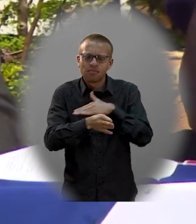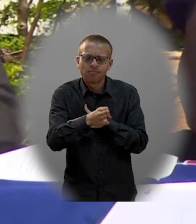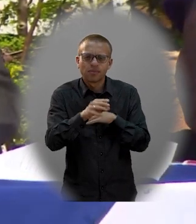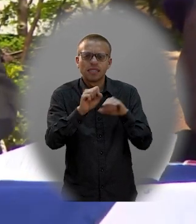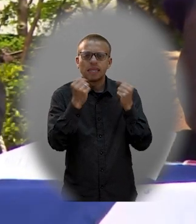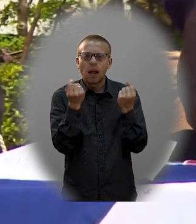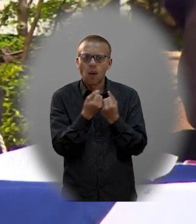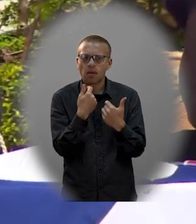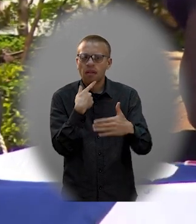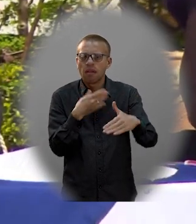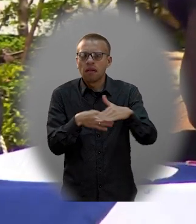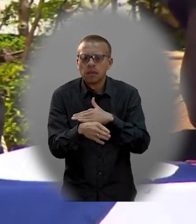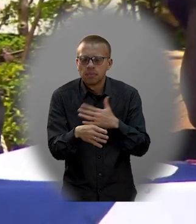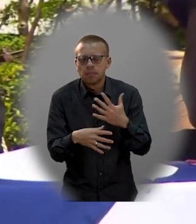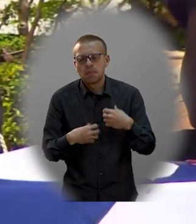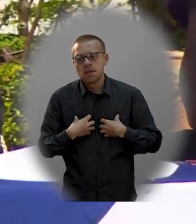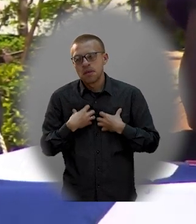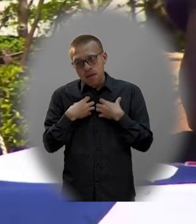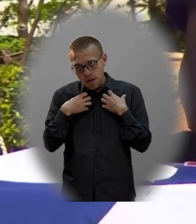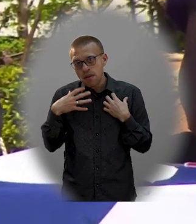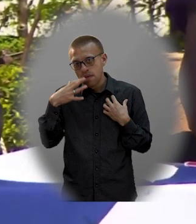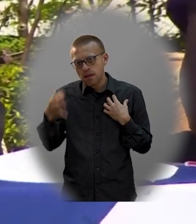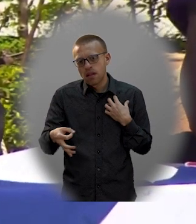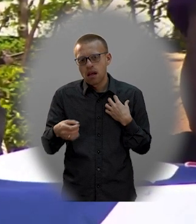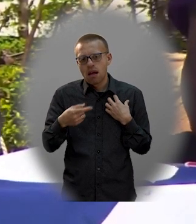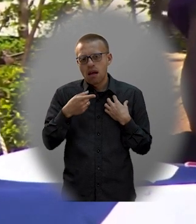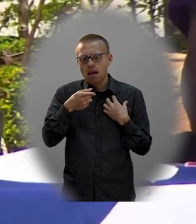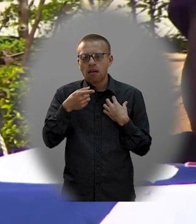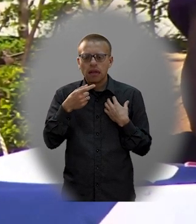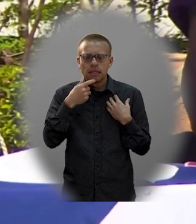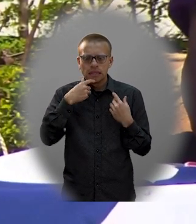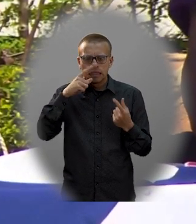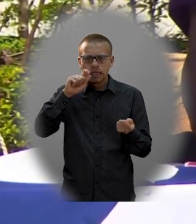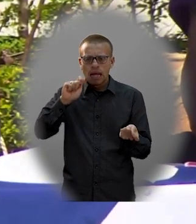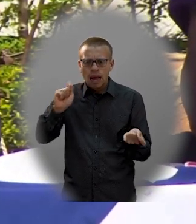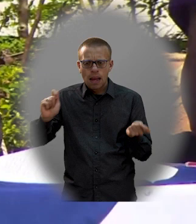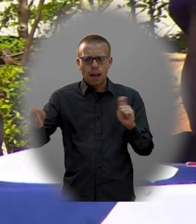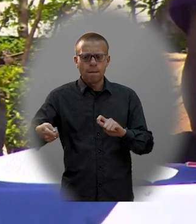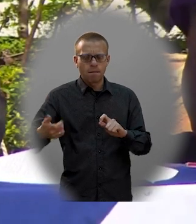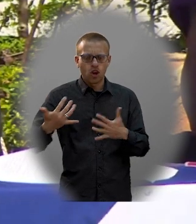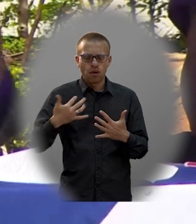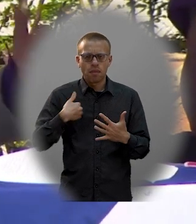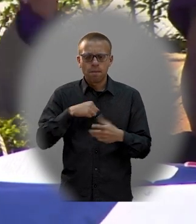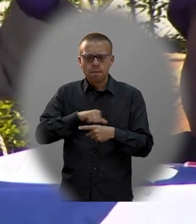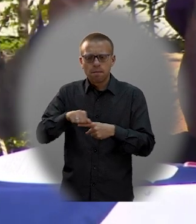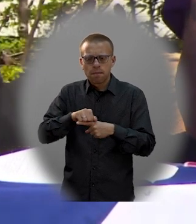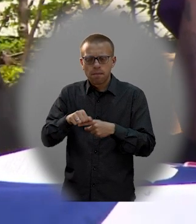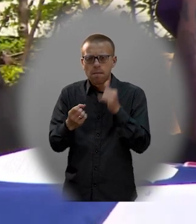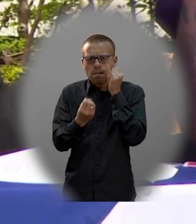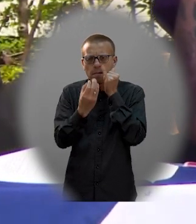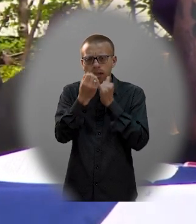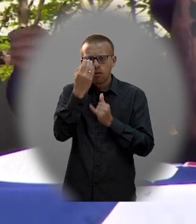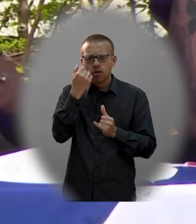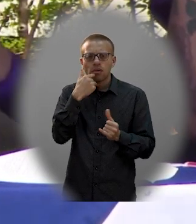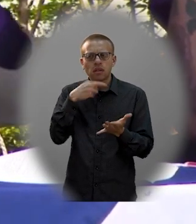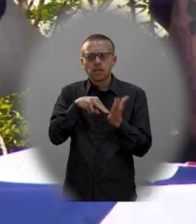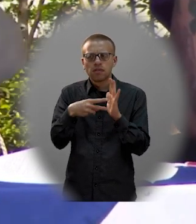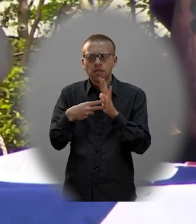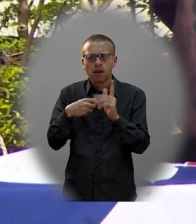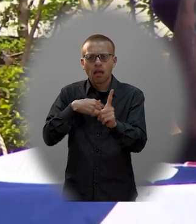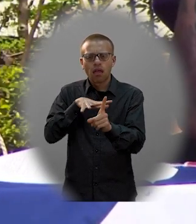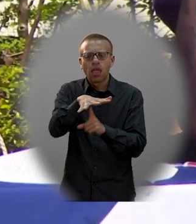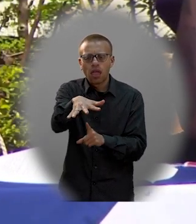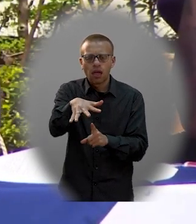¿Qué es lo que va a significar en cambios profundos de mi ejercicio pedagógico para no agredir, para